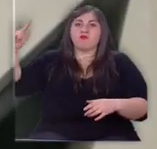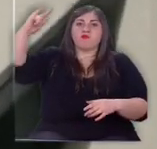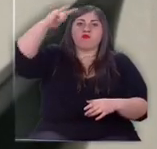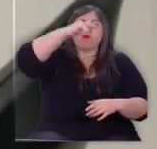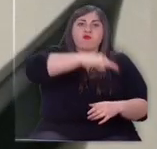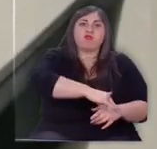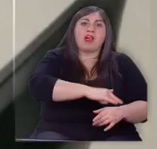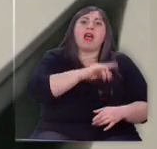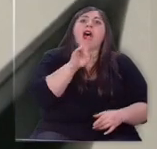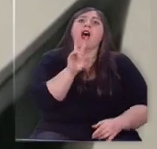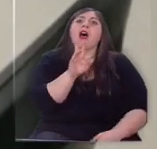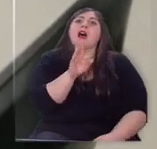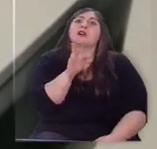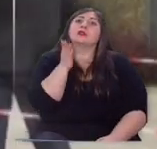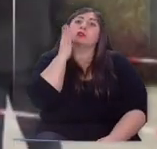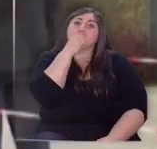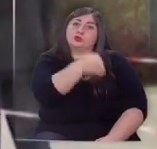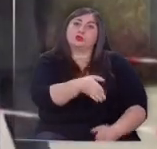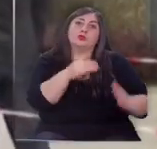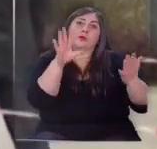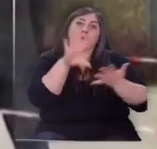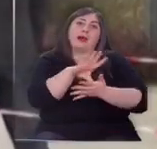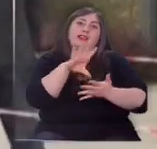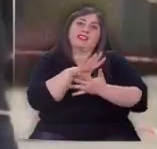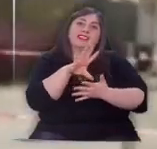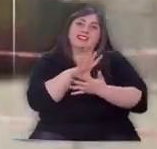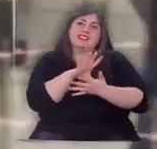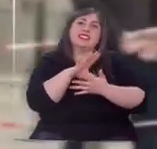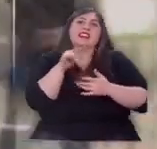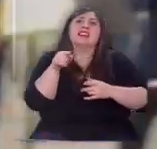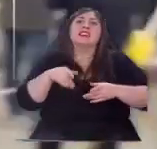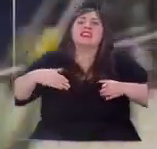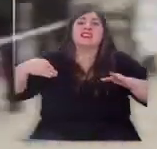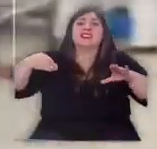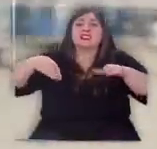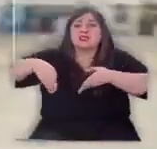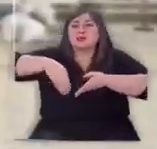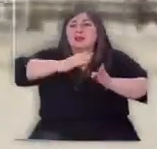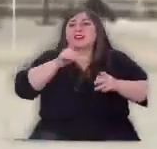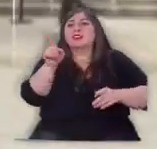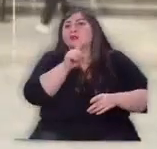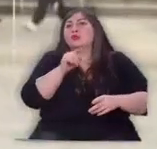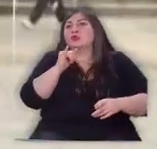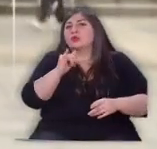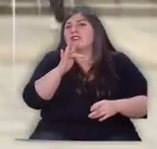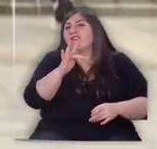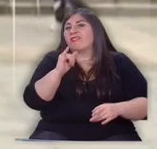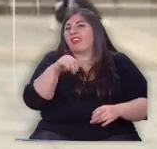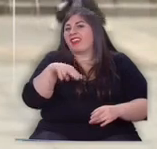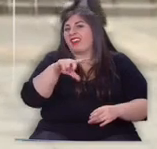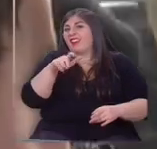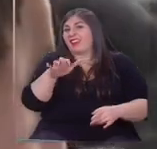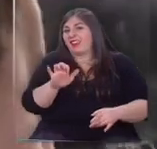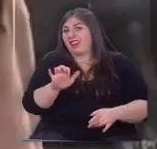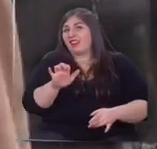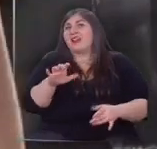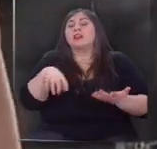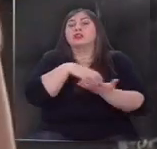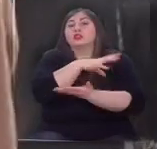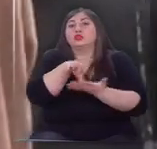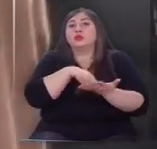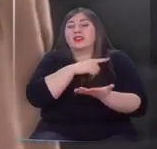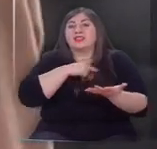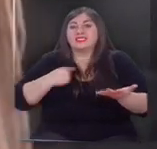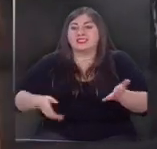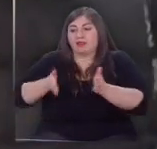hasta Vladivostok y cruzaron su país por tierra a través del cercano paso de Suifenje. La ciudad china de Harbin,